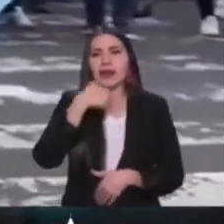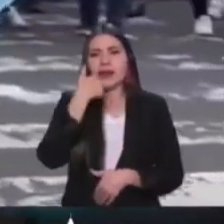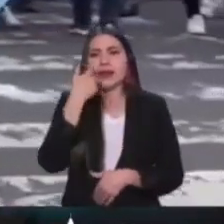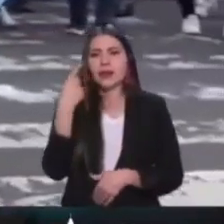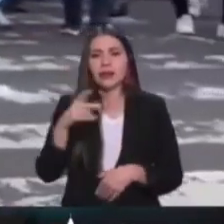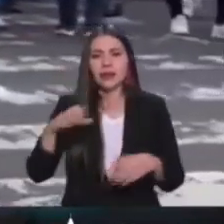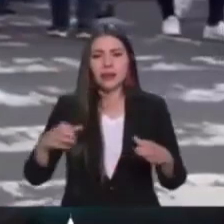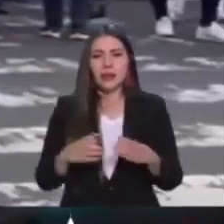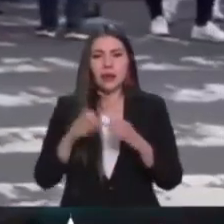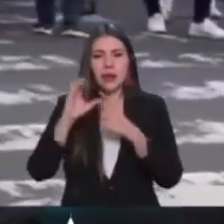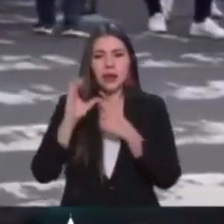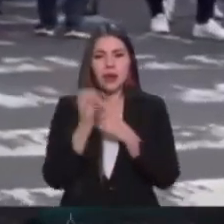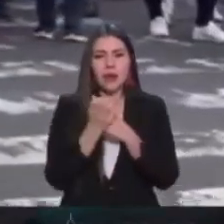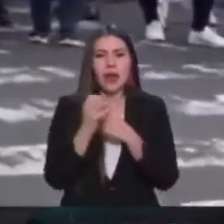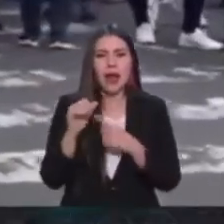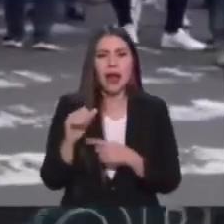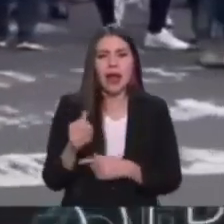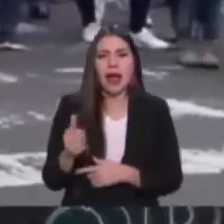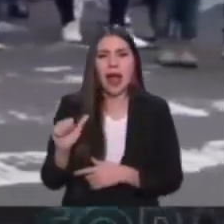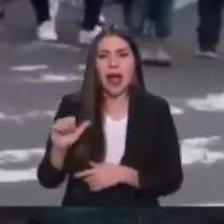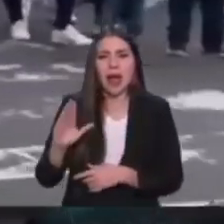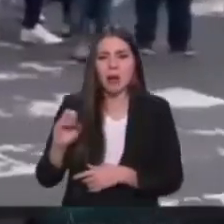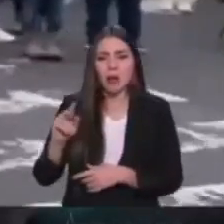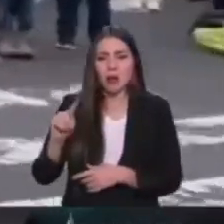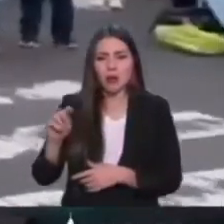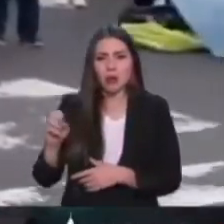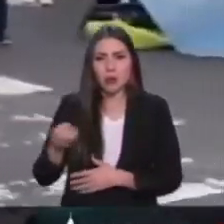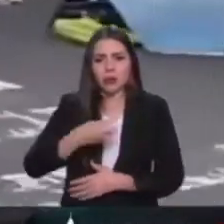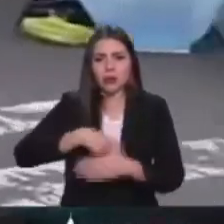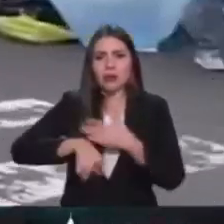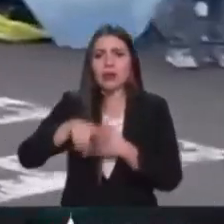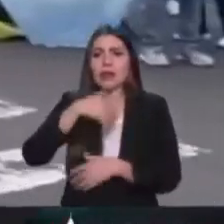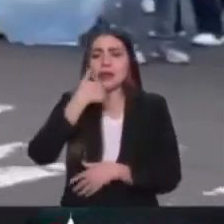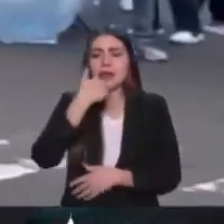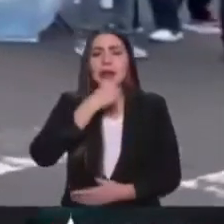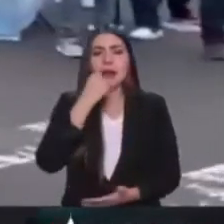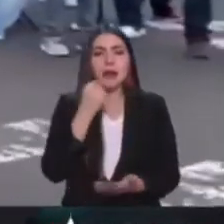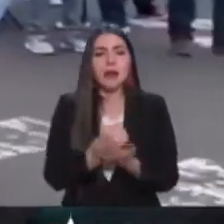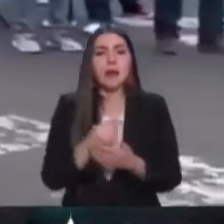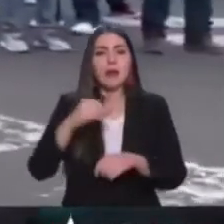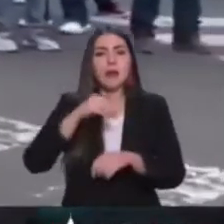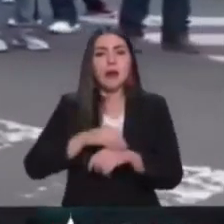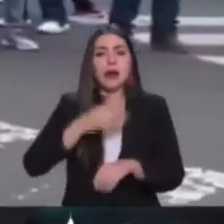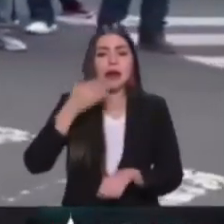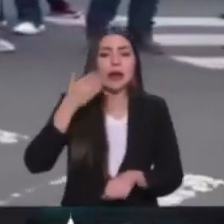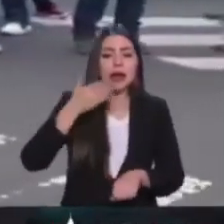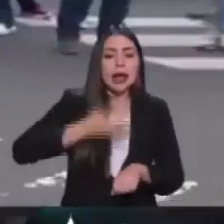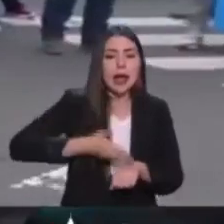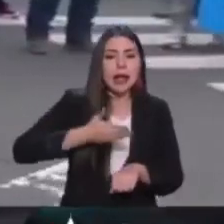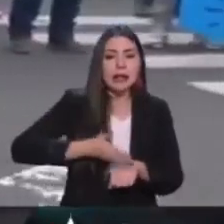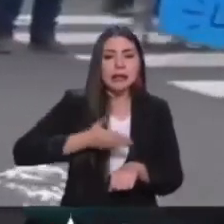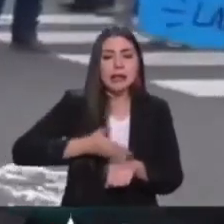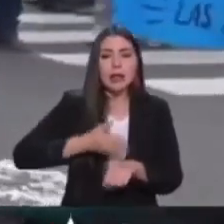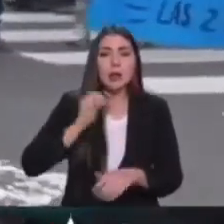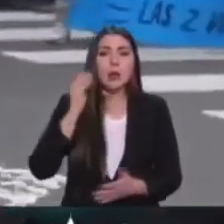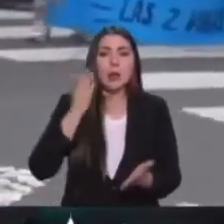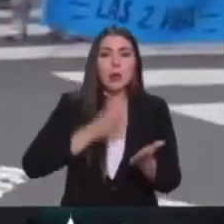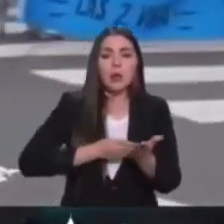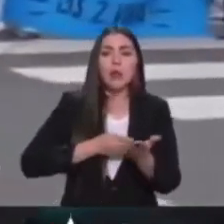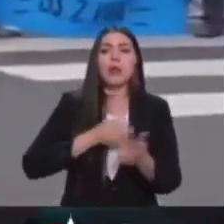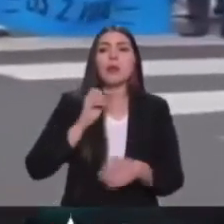Aborto tenga un castigo, una sanción, porque es acabar con una vida. Ese es el punto